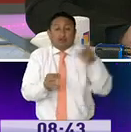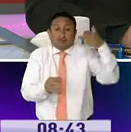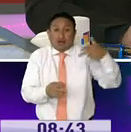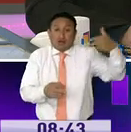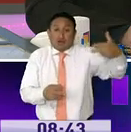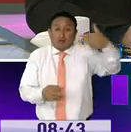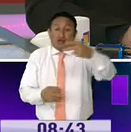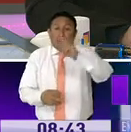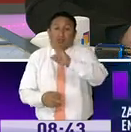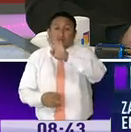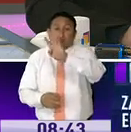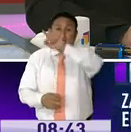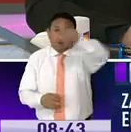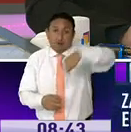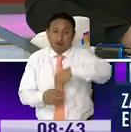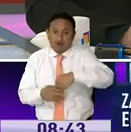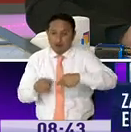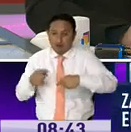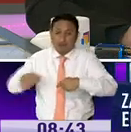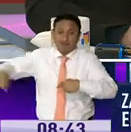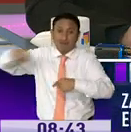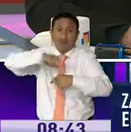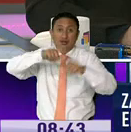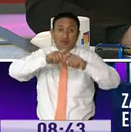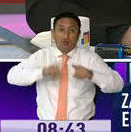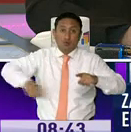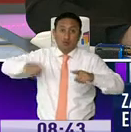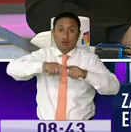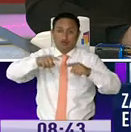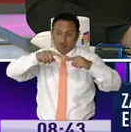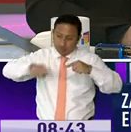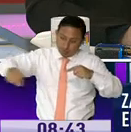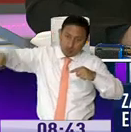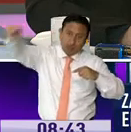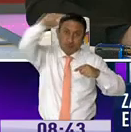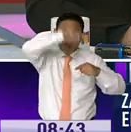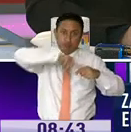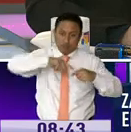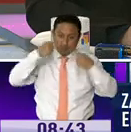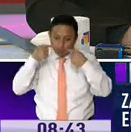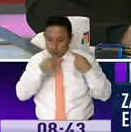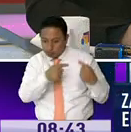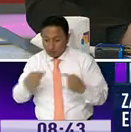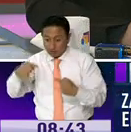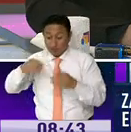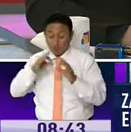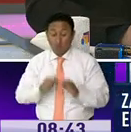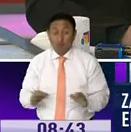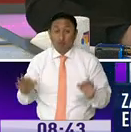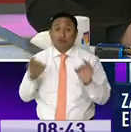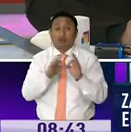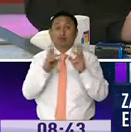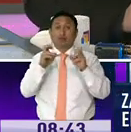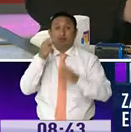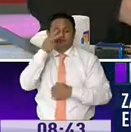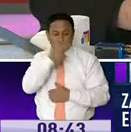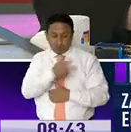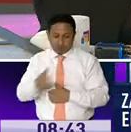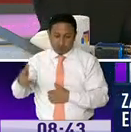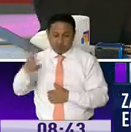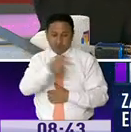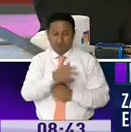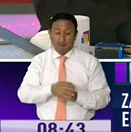están 24 horas al día en diferentes puntos haciendo circuitos. Entonces para nosotros ha sido muy importante el tema de la videovigilancia y